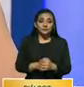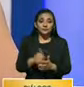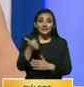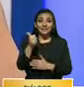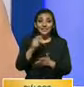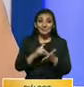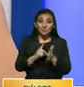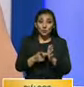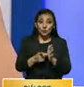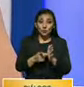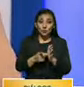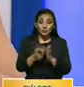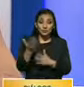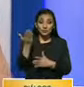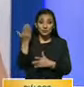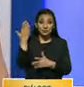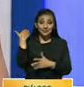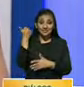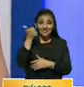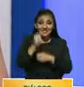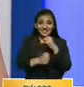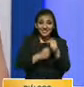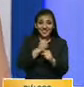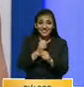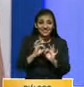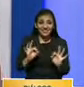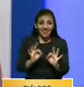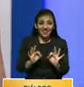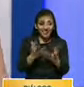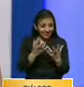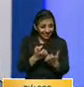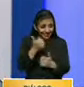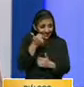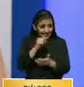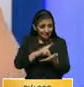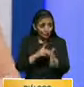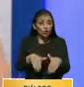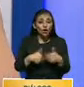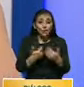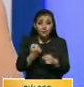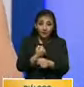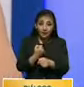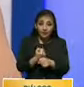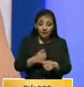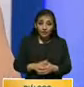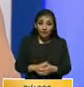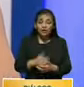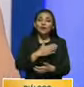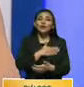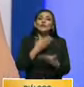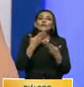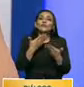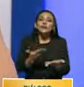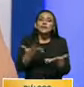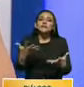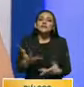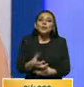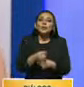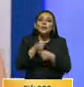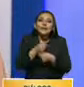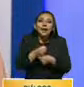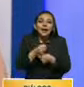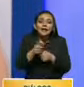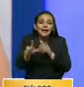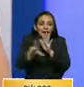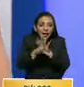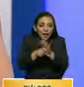minutos lo que no hicieron durante 10 años. ¿Cómo se crea empleo? Se crea empleo con confianza, con seguridad jurídica para